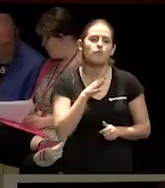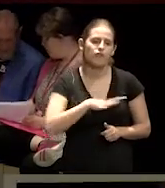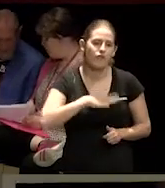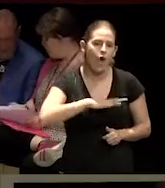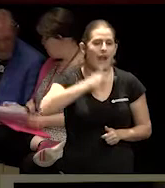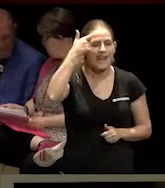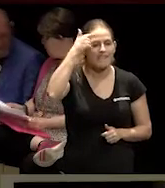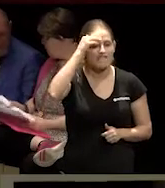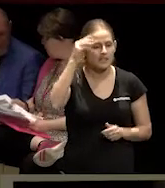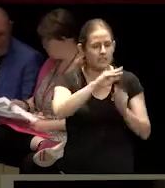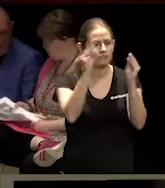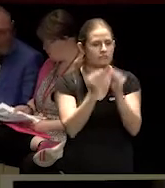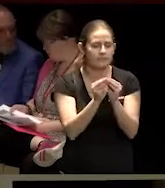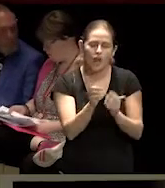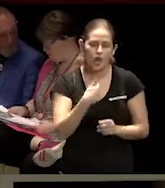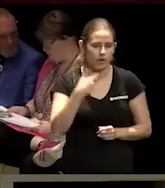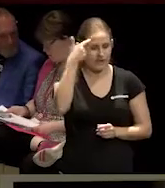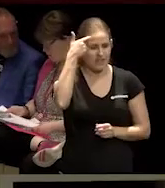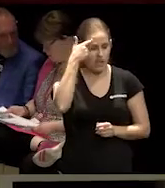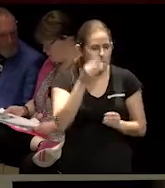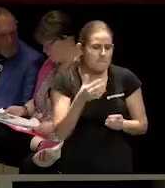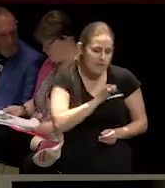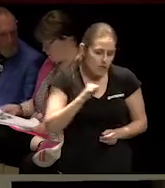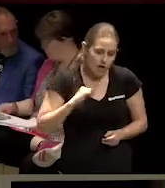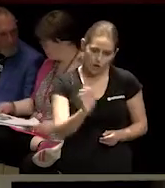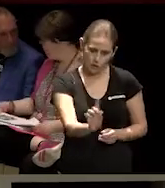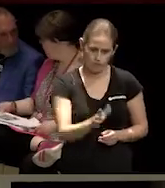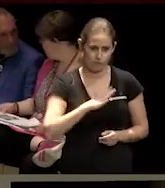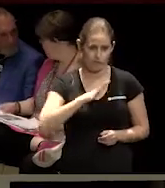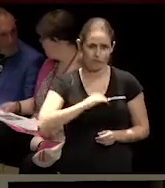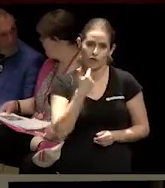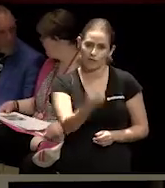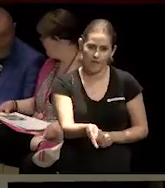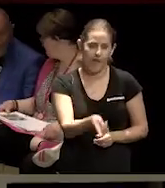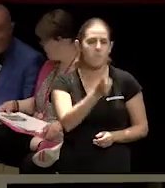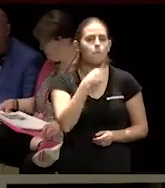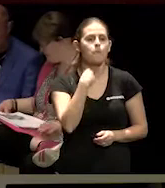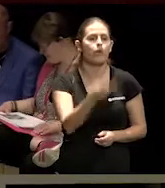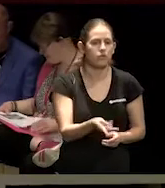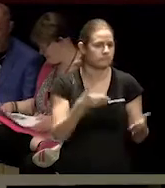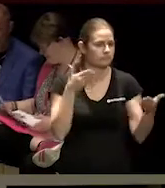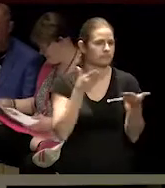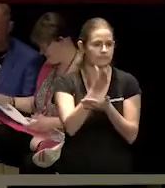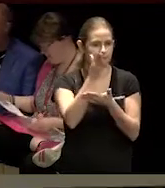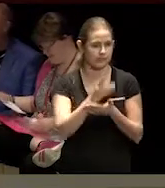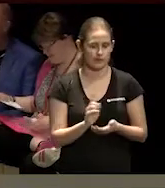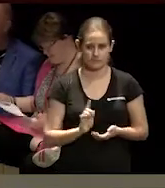preguntas, sino sugeriré que cortéis la voz, ¿vale? me han dado esta